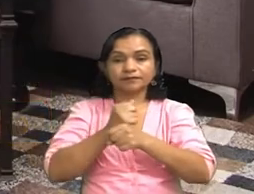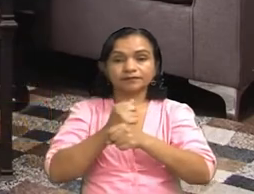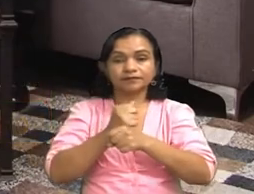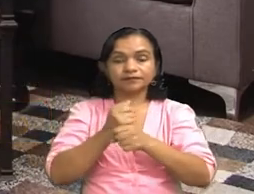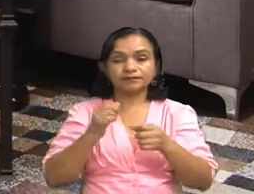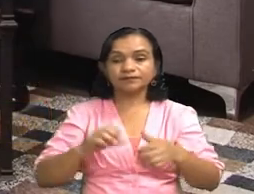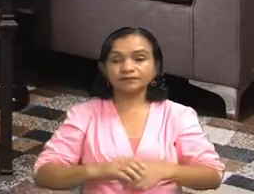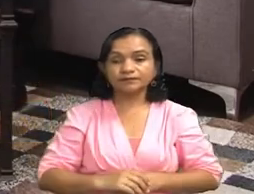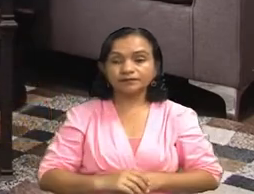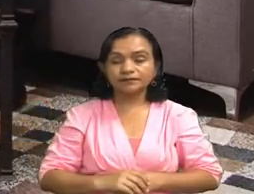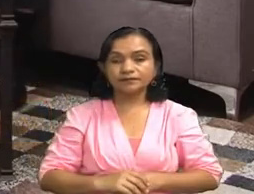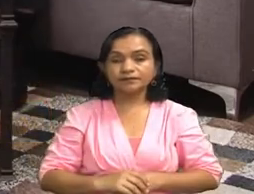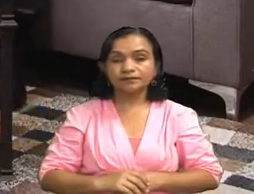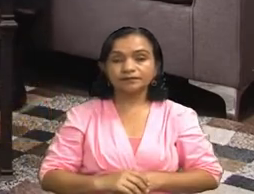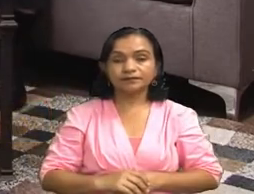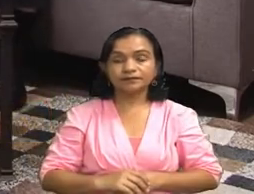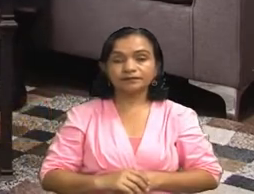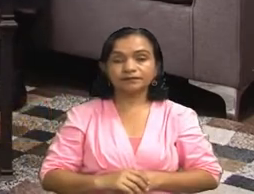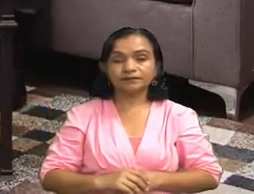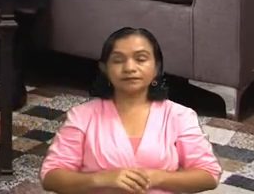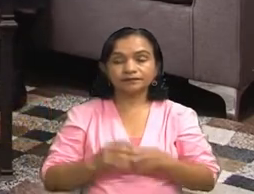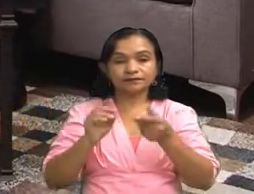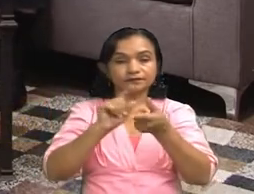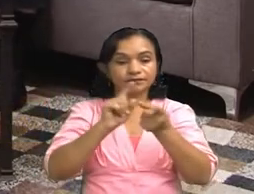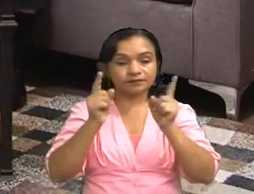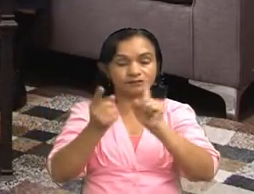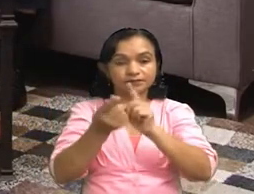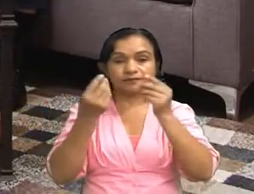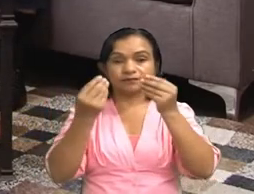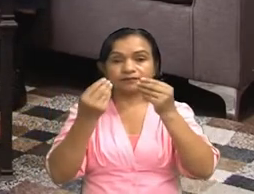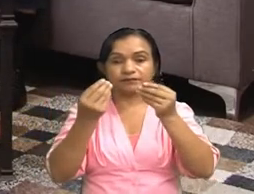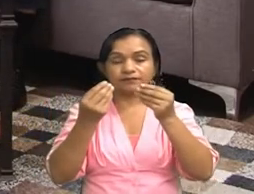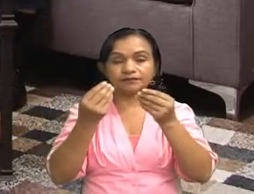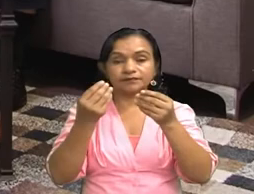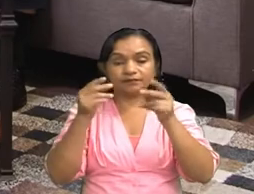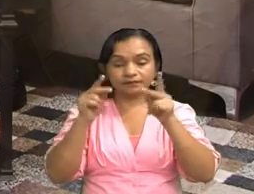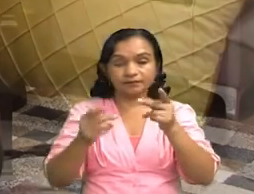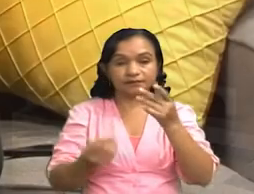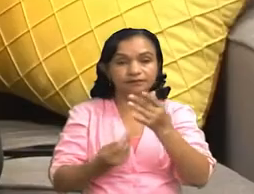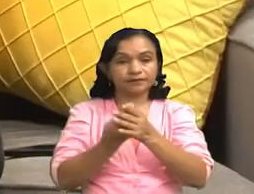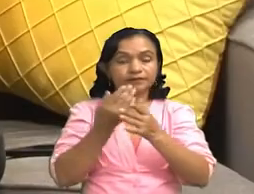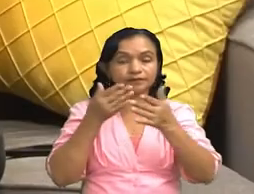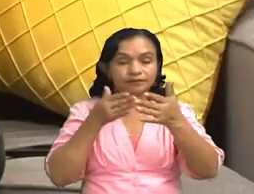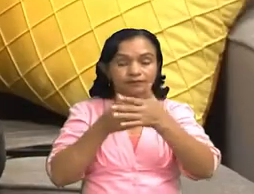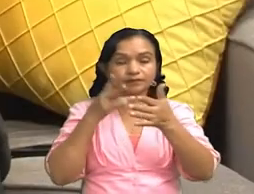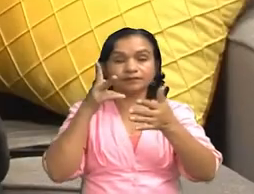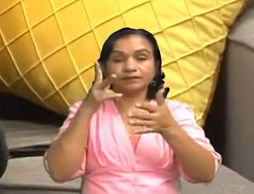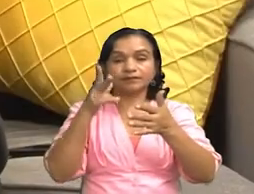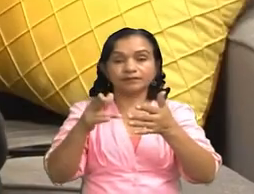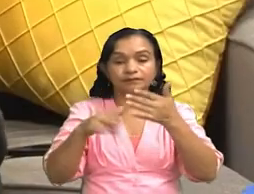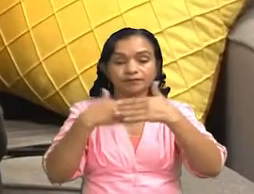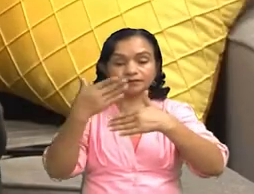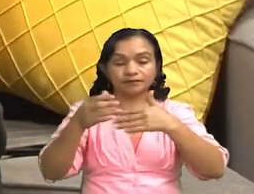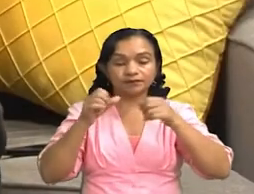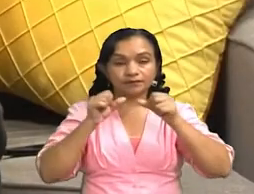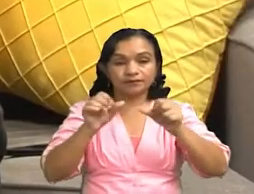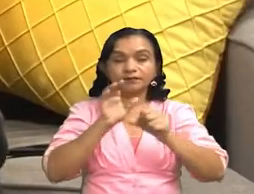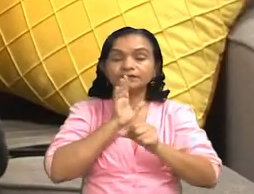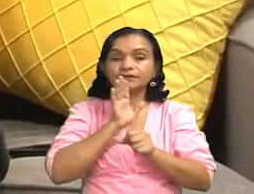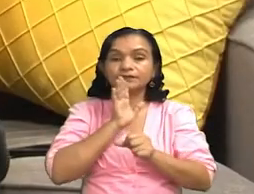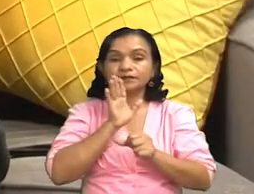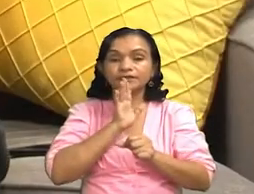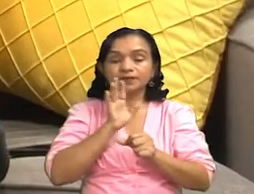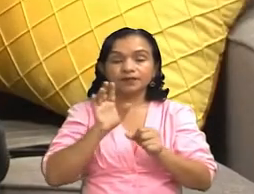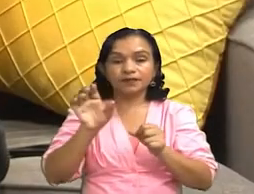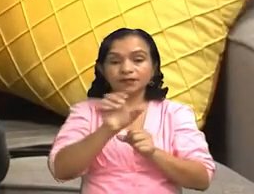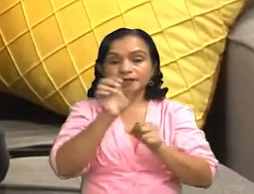alguna. Bueno, muchas transformaciones sociales para nuestros pequeños productores. Tenemos que hacer una pausa breve y al volver quisiera que nos hablara de